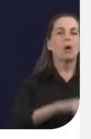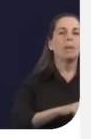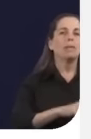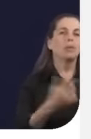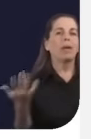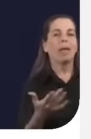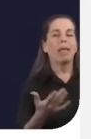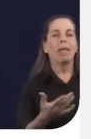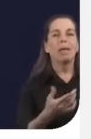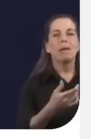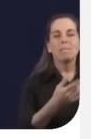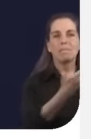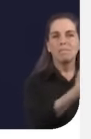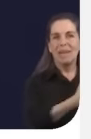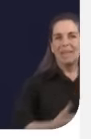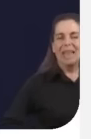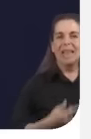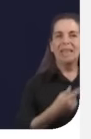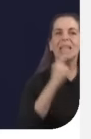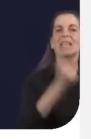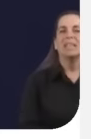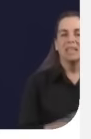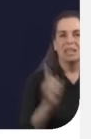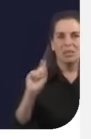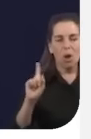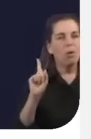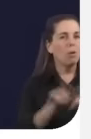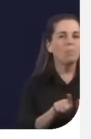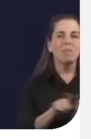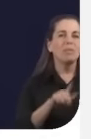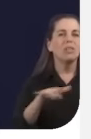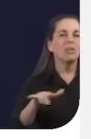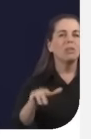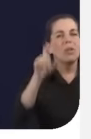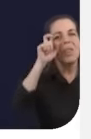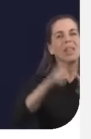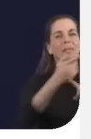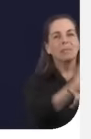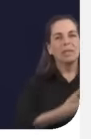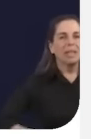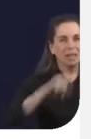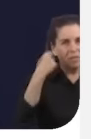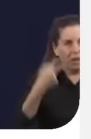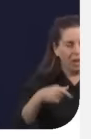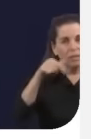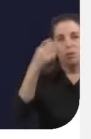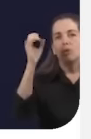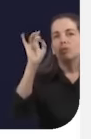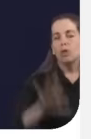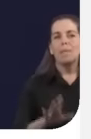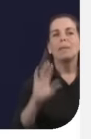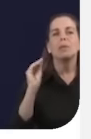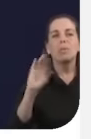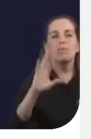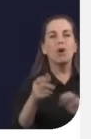s sucedió Durante los 4 años del gobierno de Alberto Fernández El único camino para aumentar el poder adquisitivo de